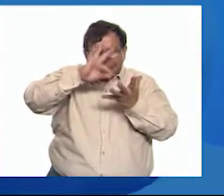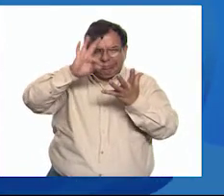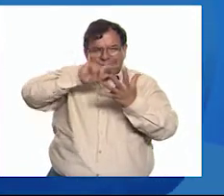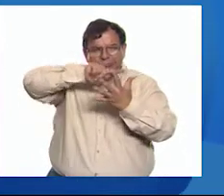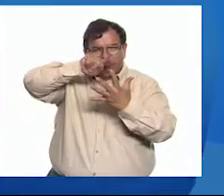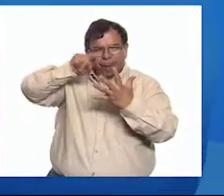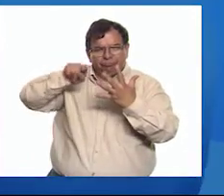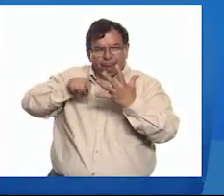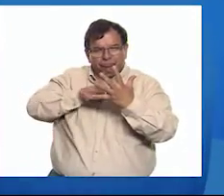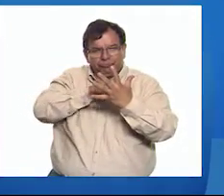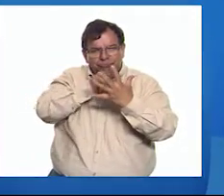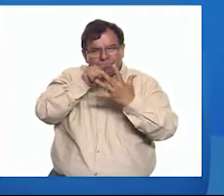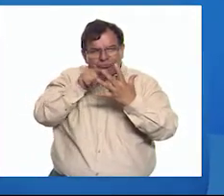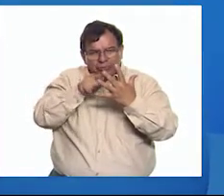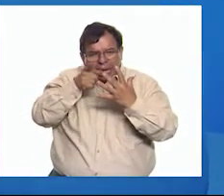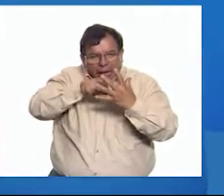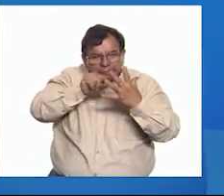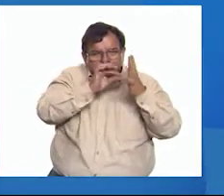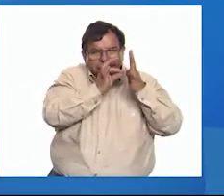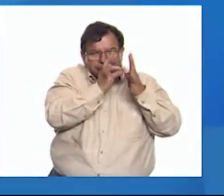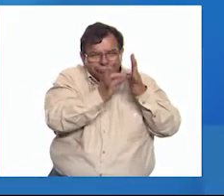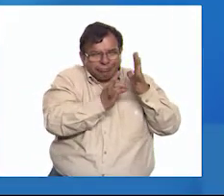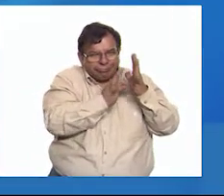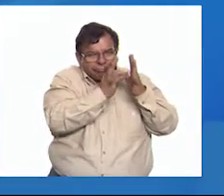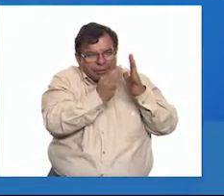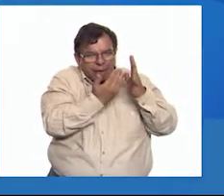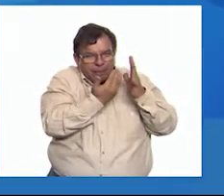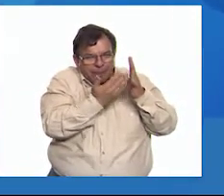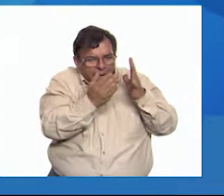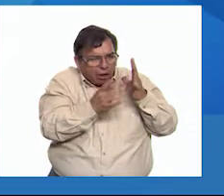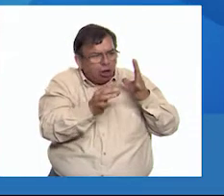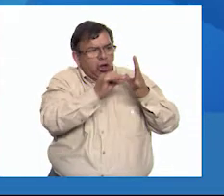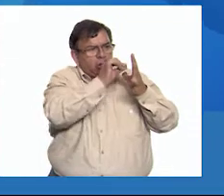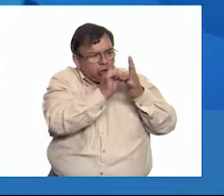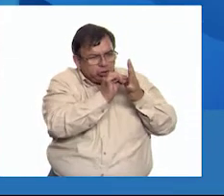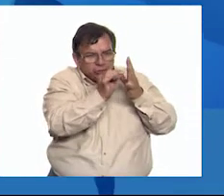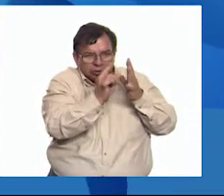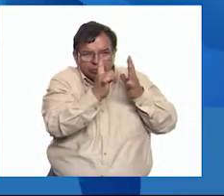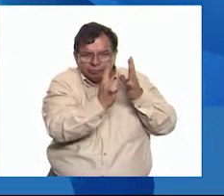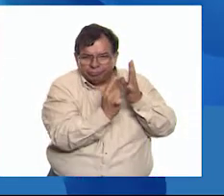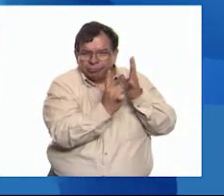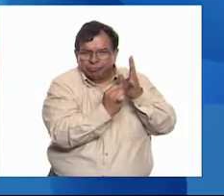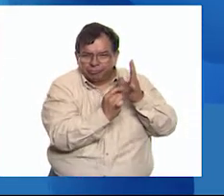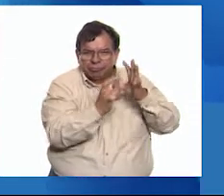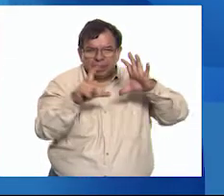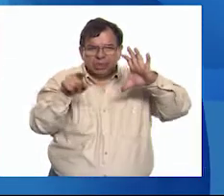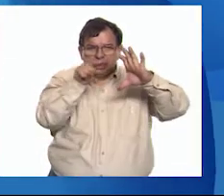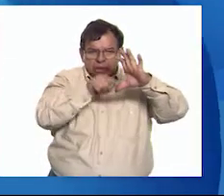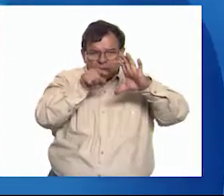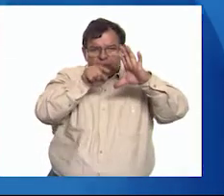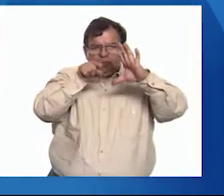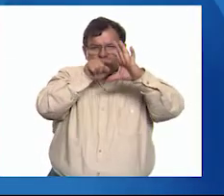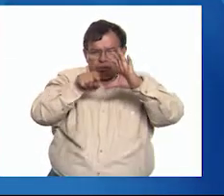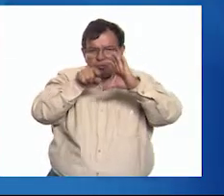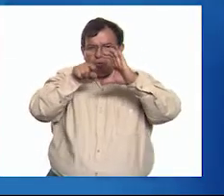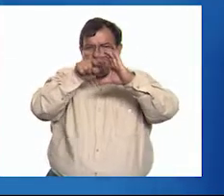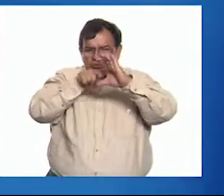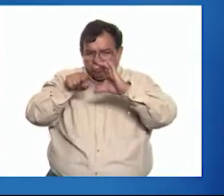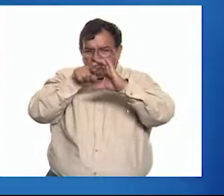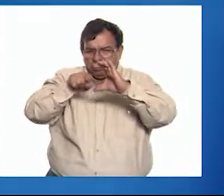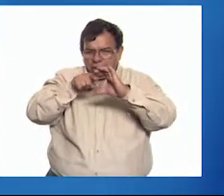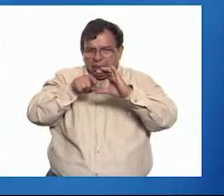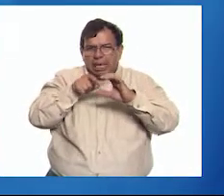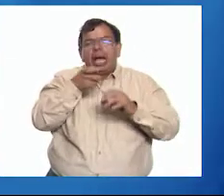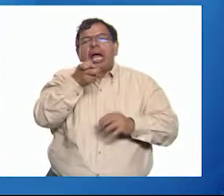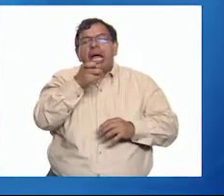círculo. Y más adentro hay otro círculo de color blanco. Y más adentro vuelve a haber otro círculo como de color morado. Exacto. Uh-huh. Es una